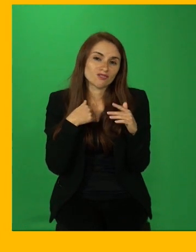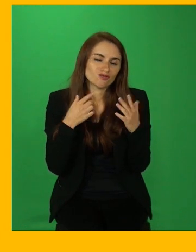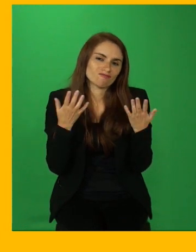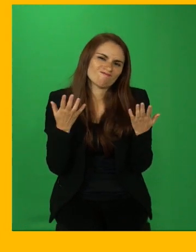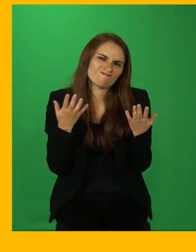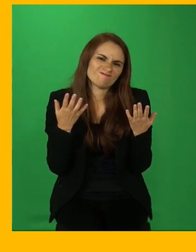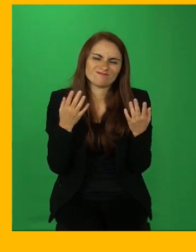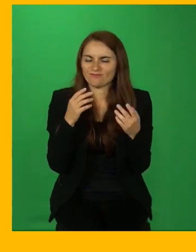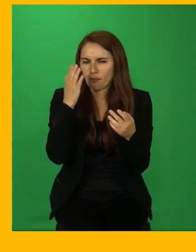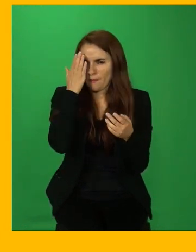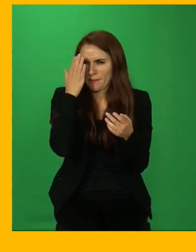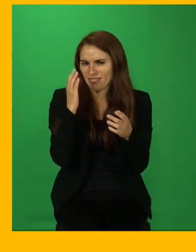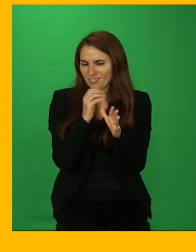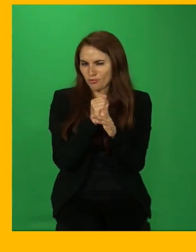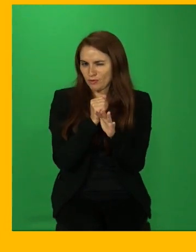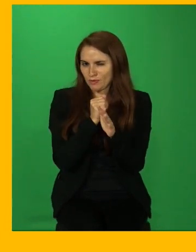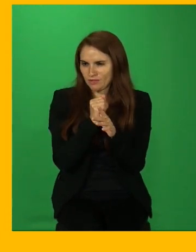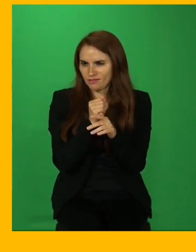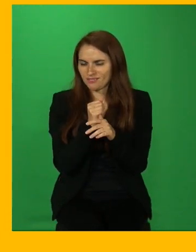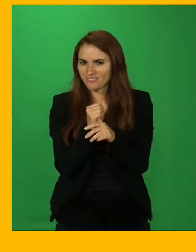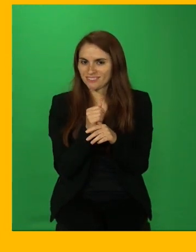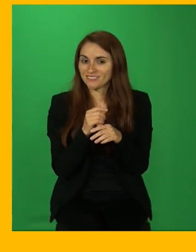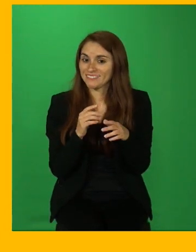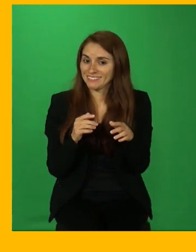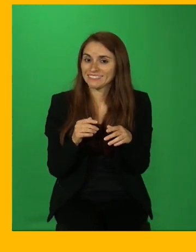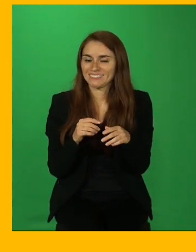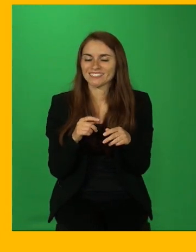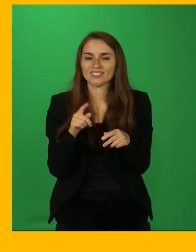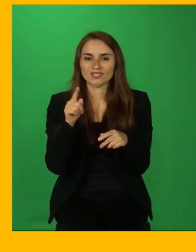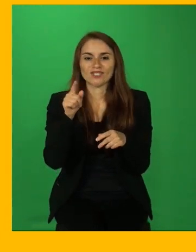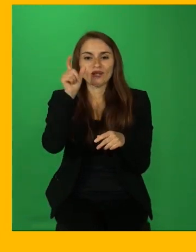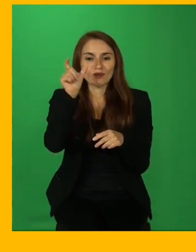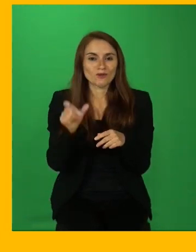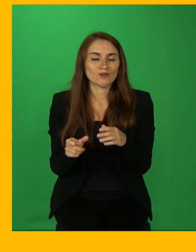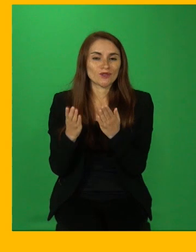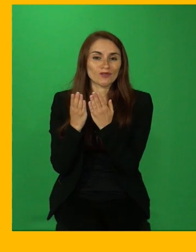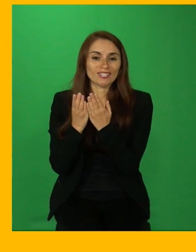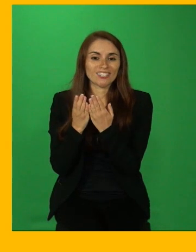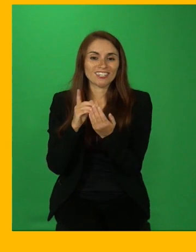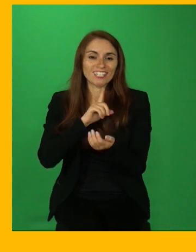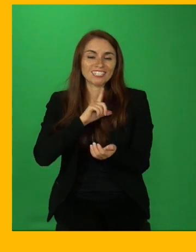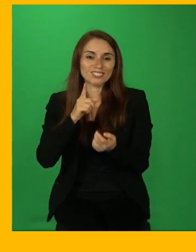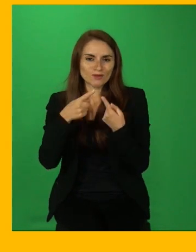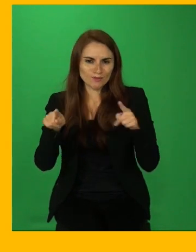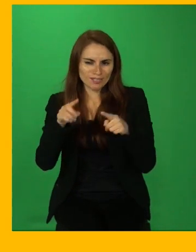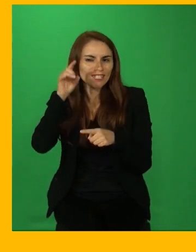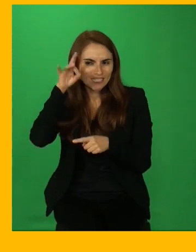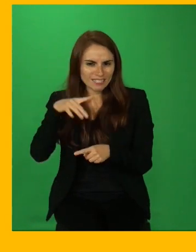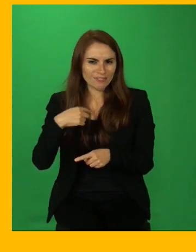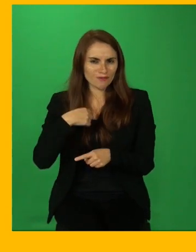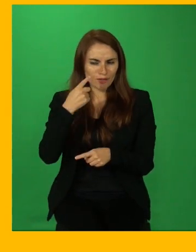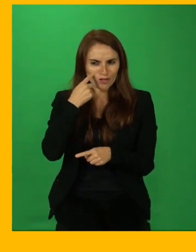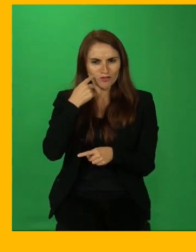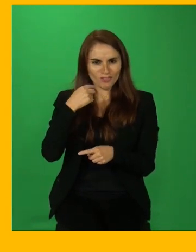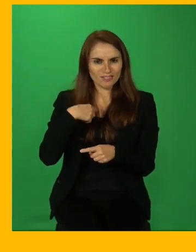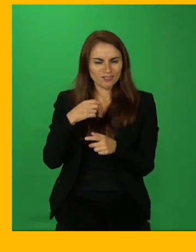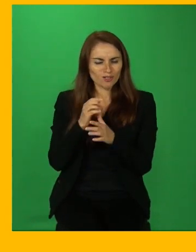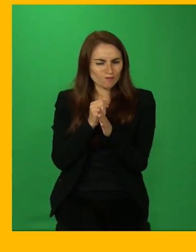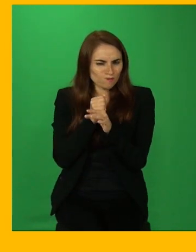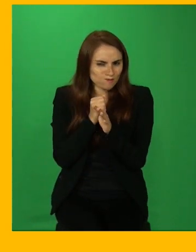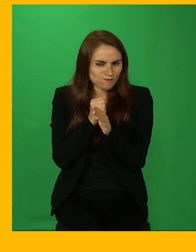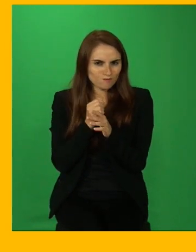yo me pongo mala y pongo pillerías así que sobre todos los delitos de músicas saben que hay siempre una pillería